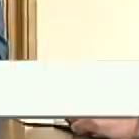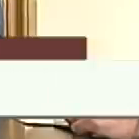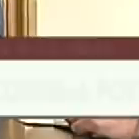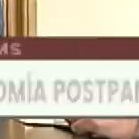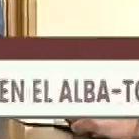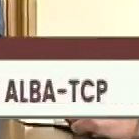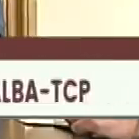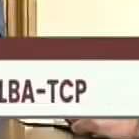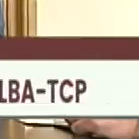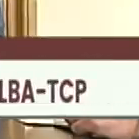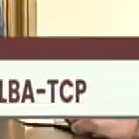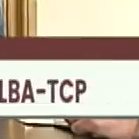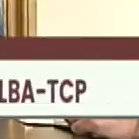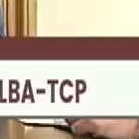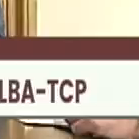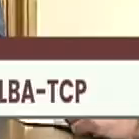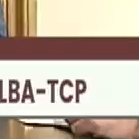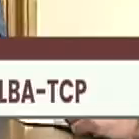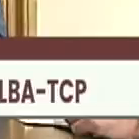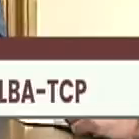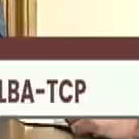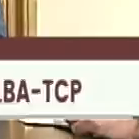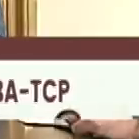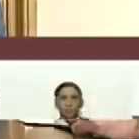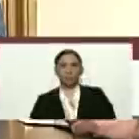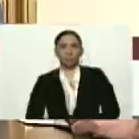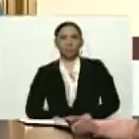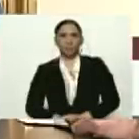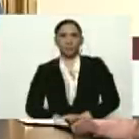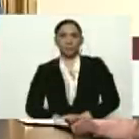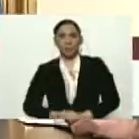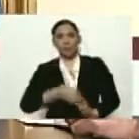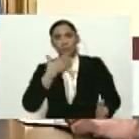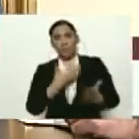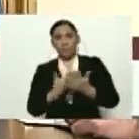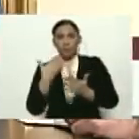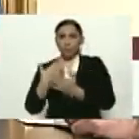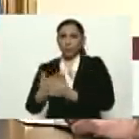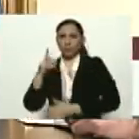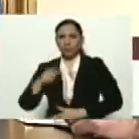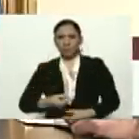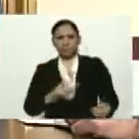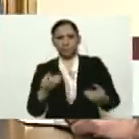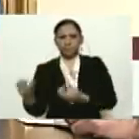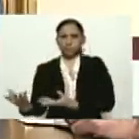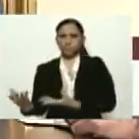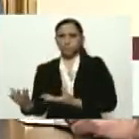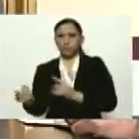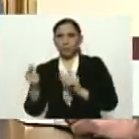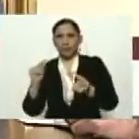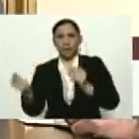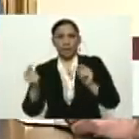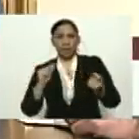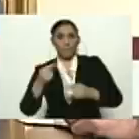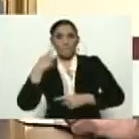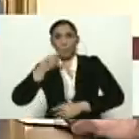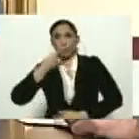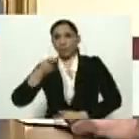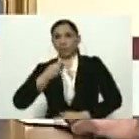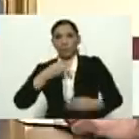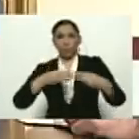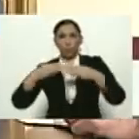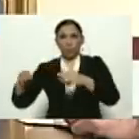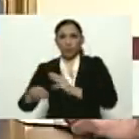Intercambio fructífero de propuestas que sirven y alimentan el debate de las políticas